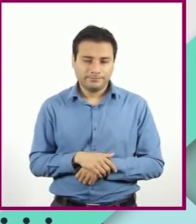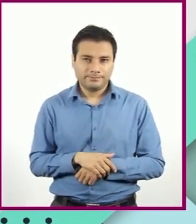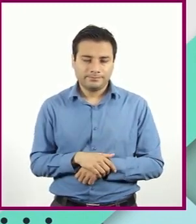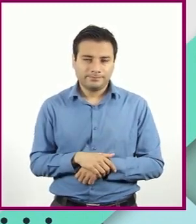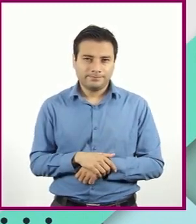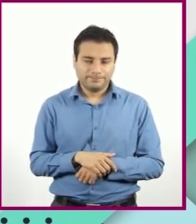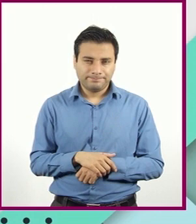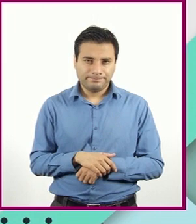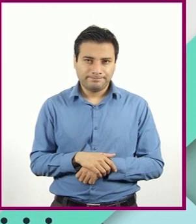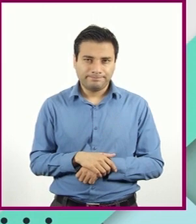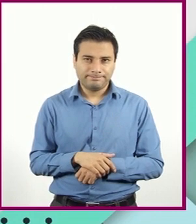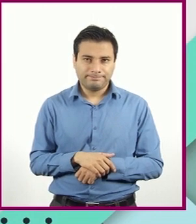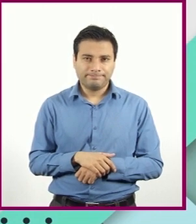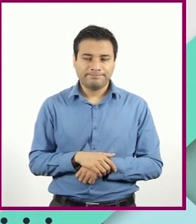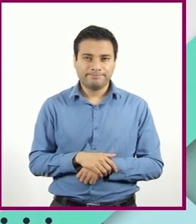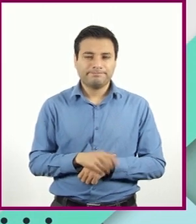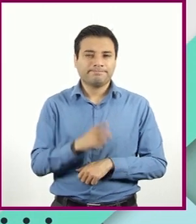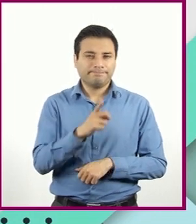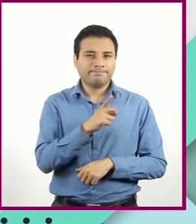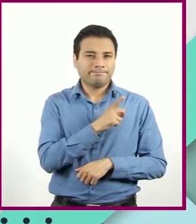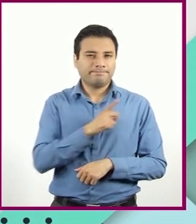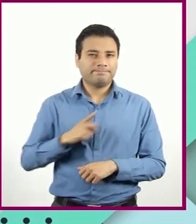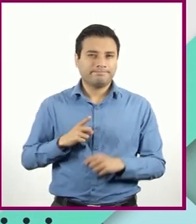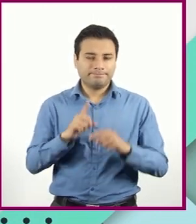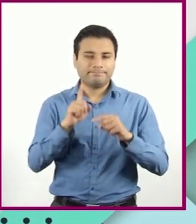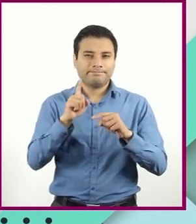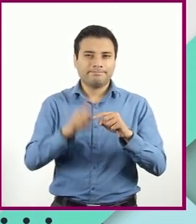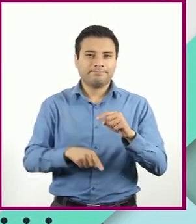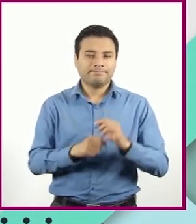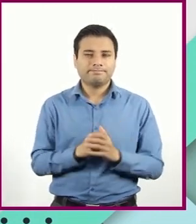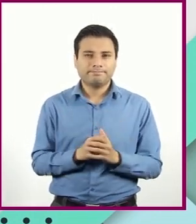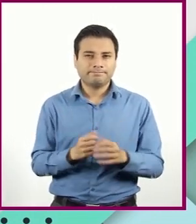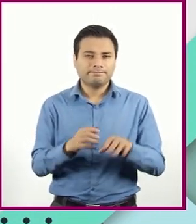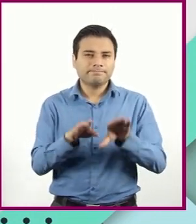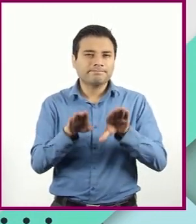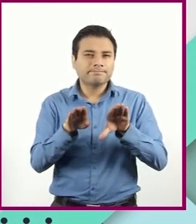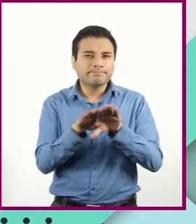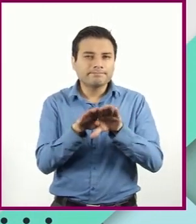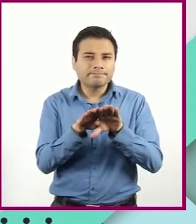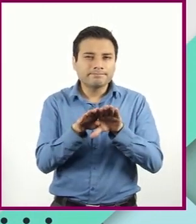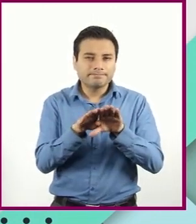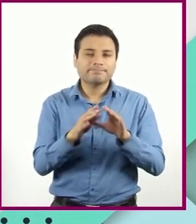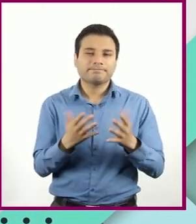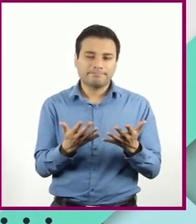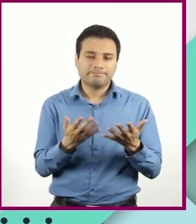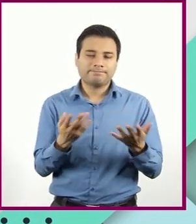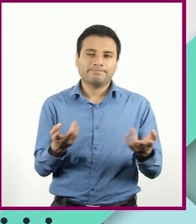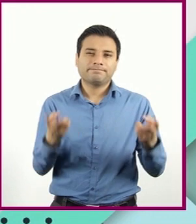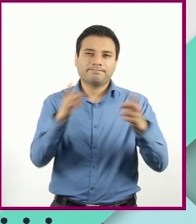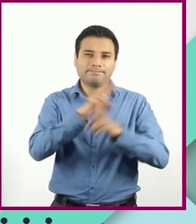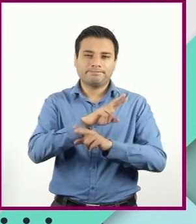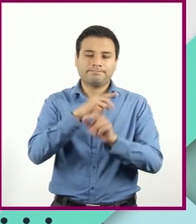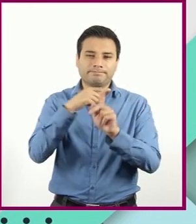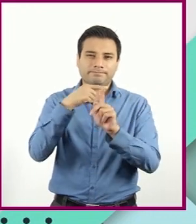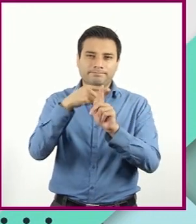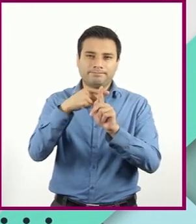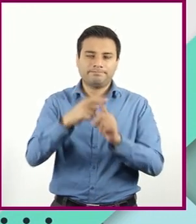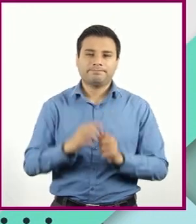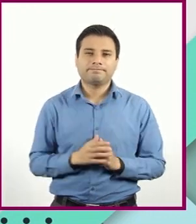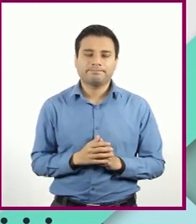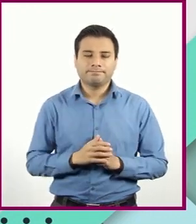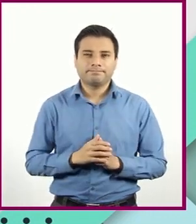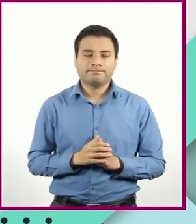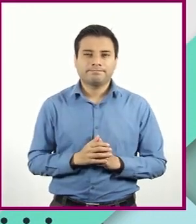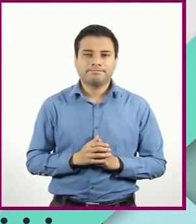está realizando la operación resta. Esto nos lleva a plantear la operación inversa, que es la suma. Debemos